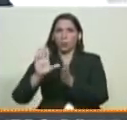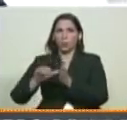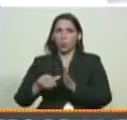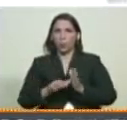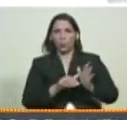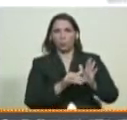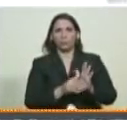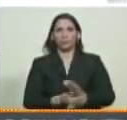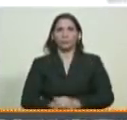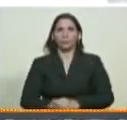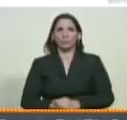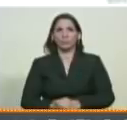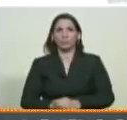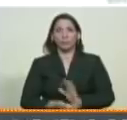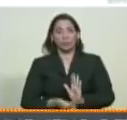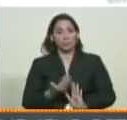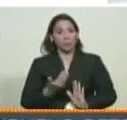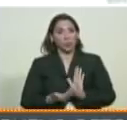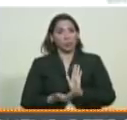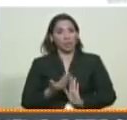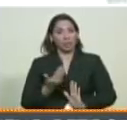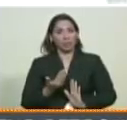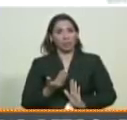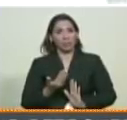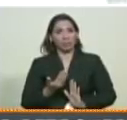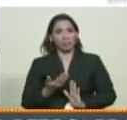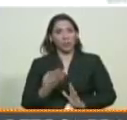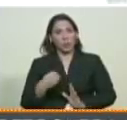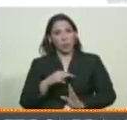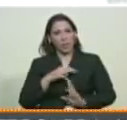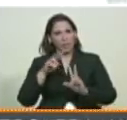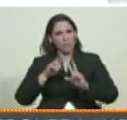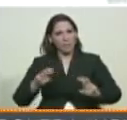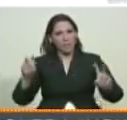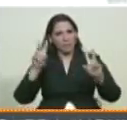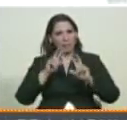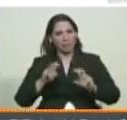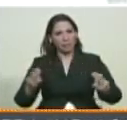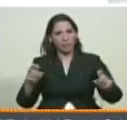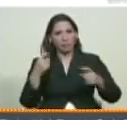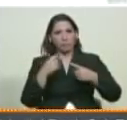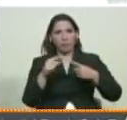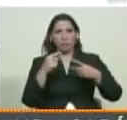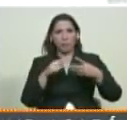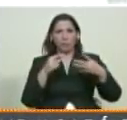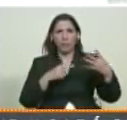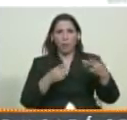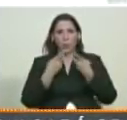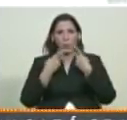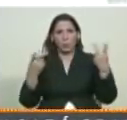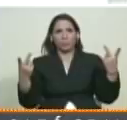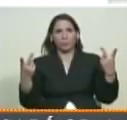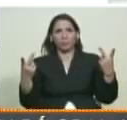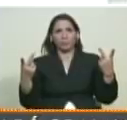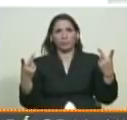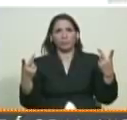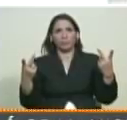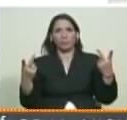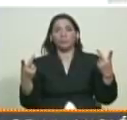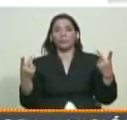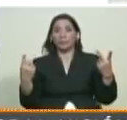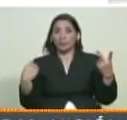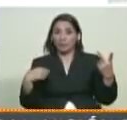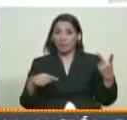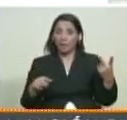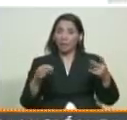delinquir. Vean lo importante entonces de nuestras investigaciones, en tanto cuando las anunciamos tienen no solo un